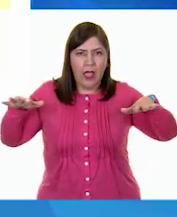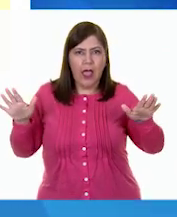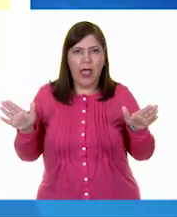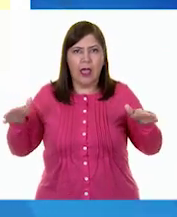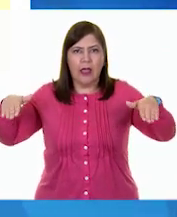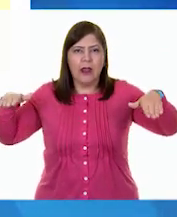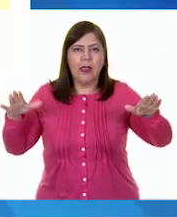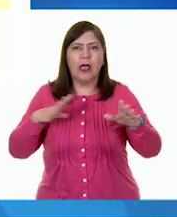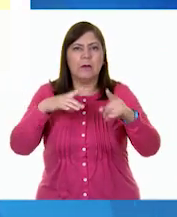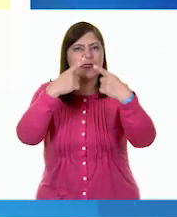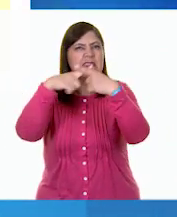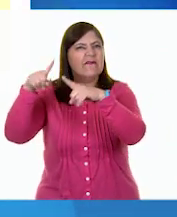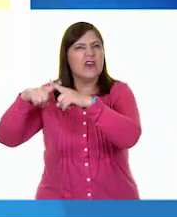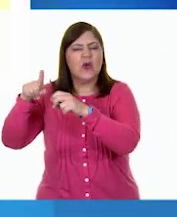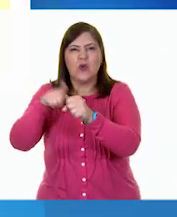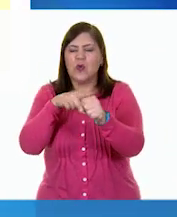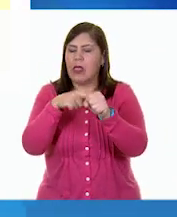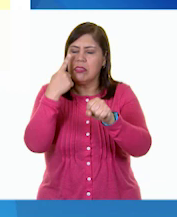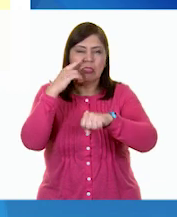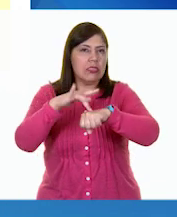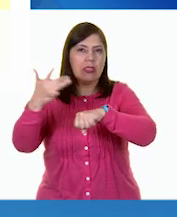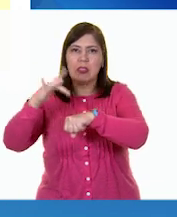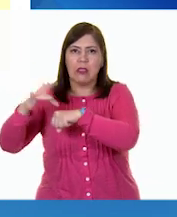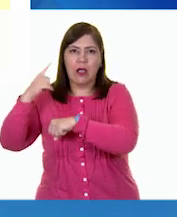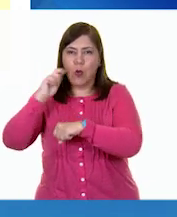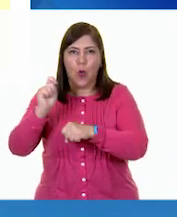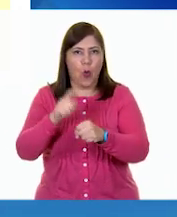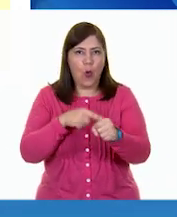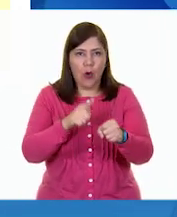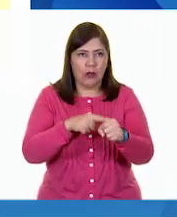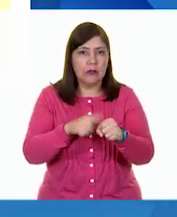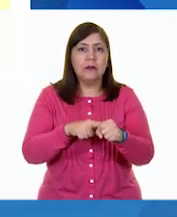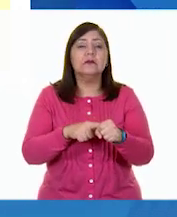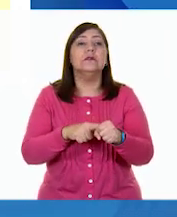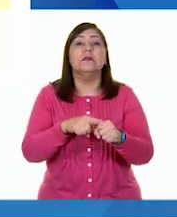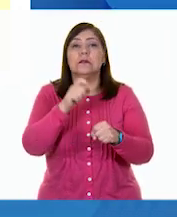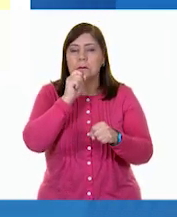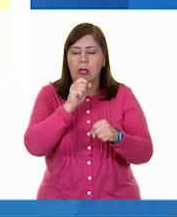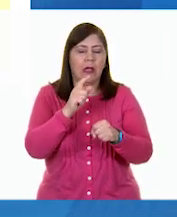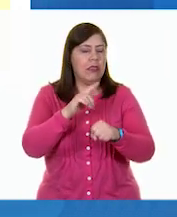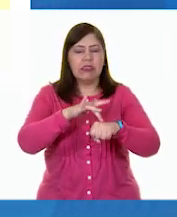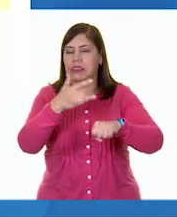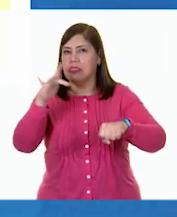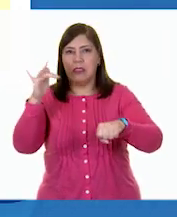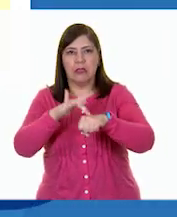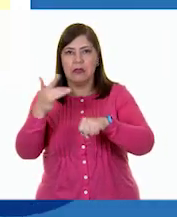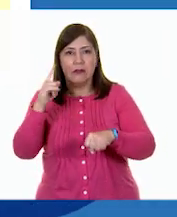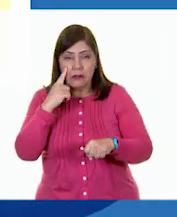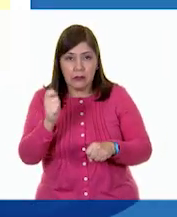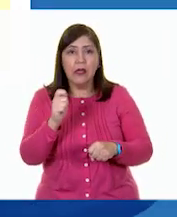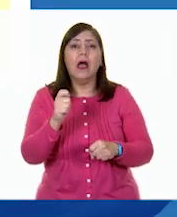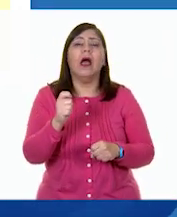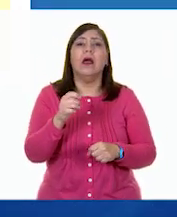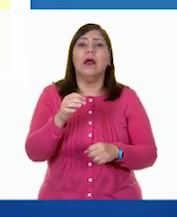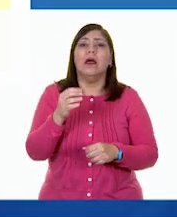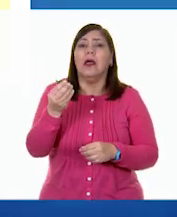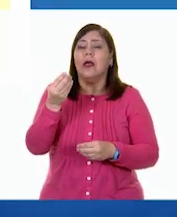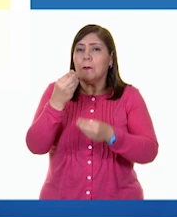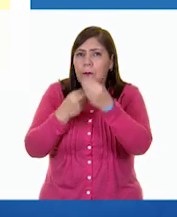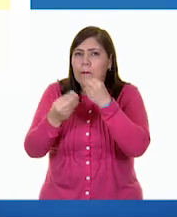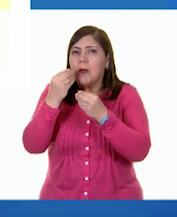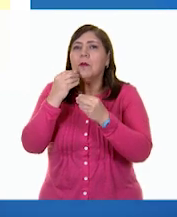colores tornasoles. Ajá. Y brillantes también. Ajá. Se alimenta del néctar de las